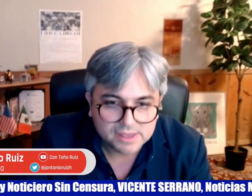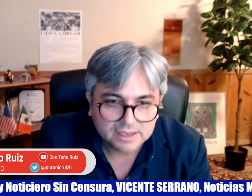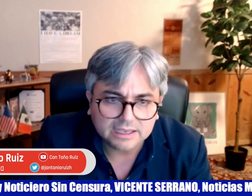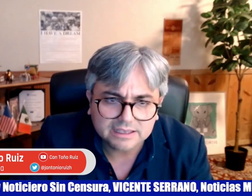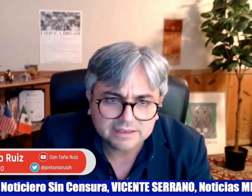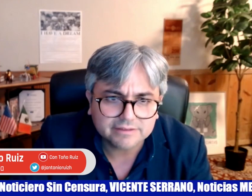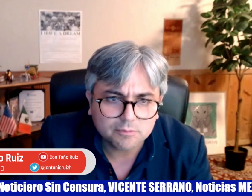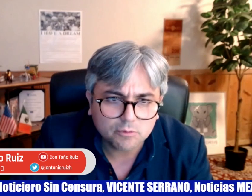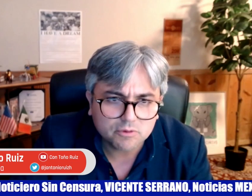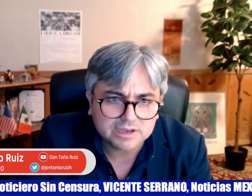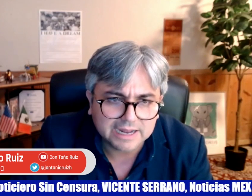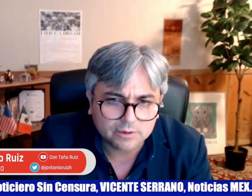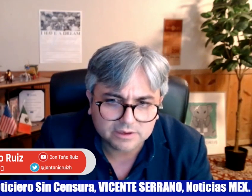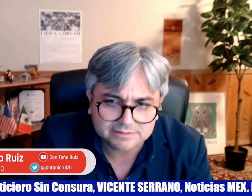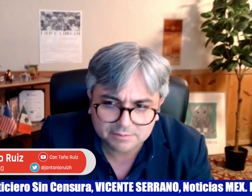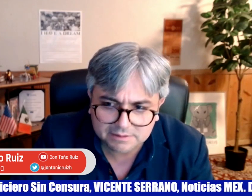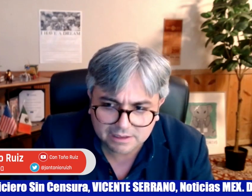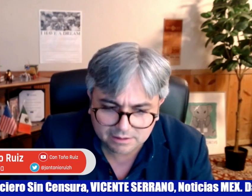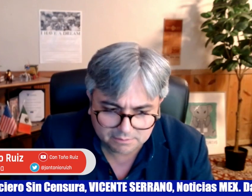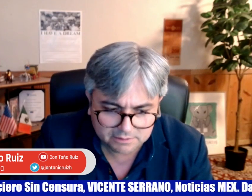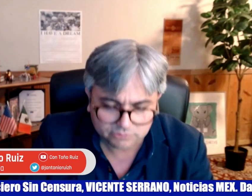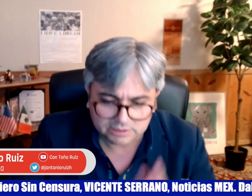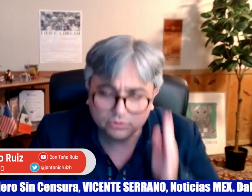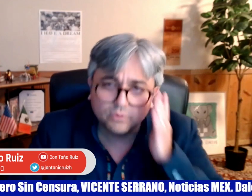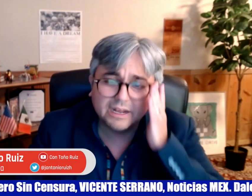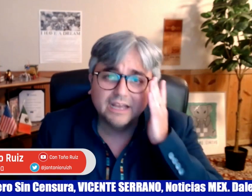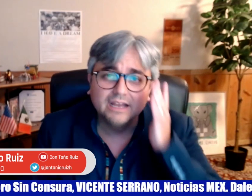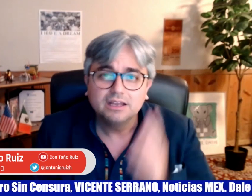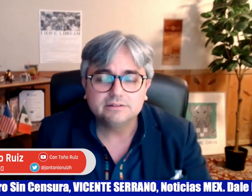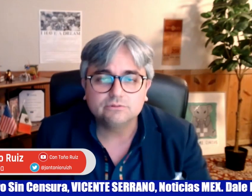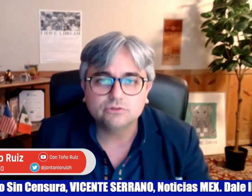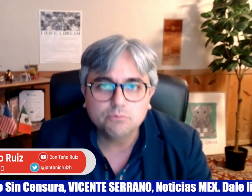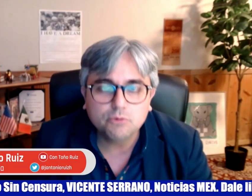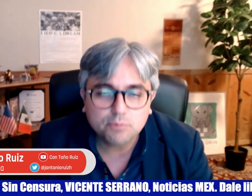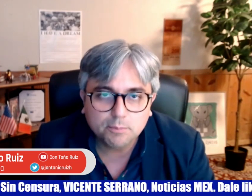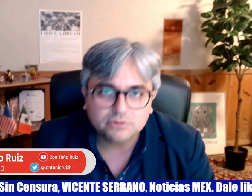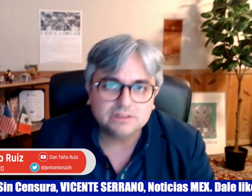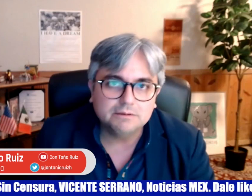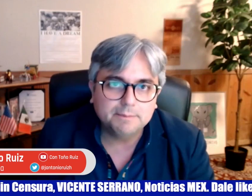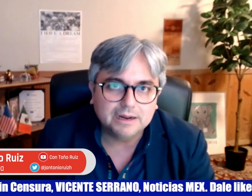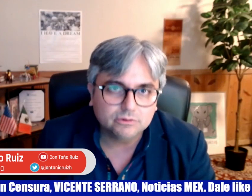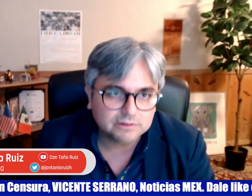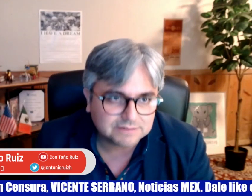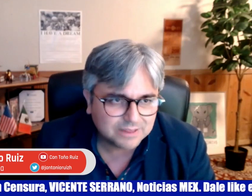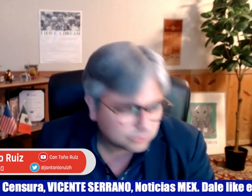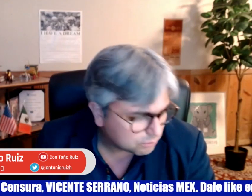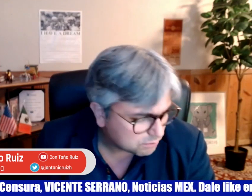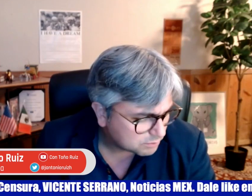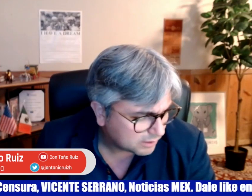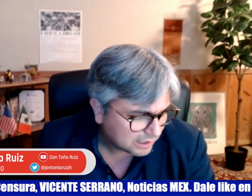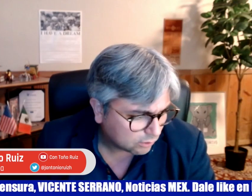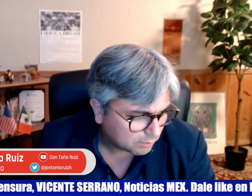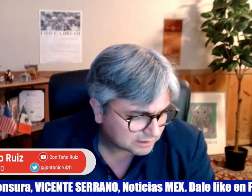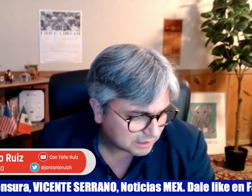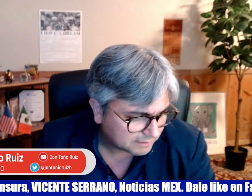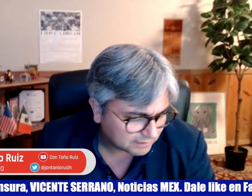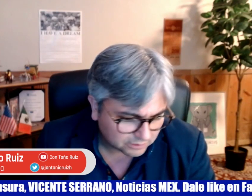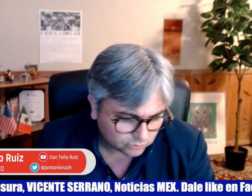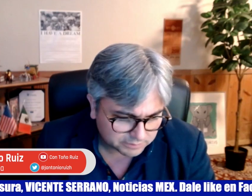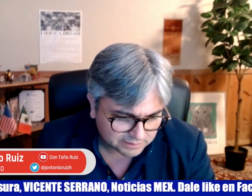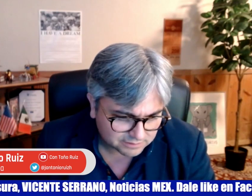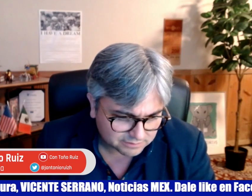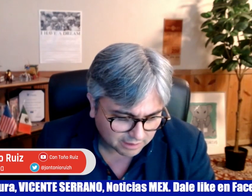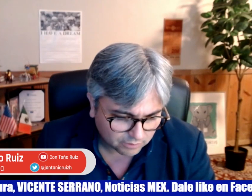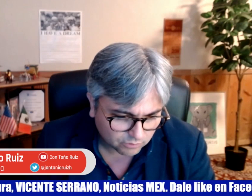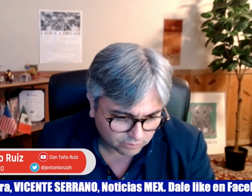ligados, y es muy claro que ha venido siendo una situación muy propositiva para los estados. Hoy mismo, ya lo comentaba hace